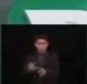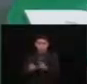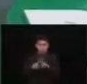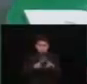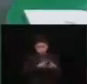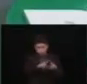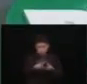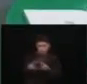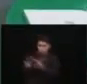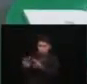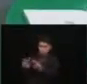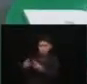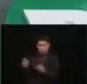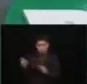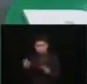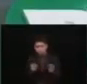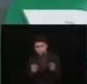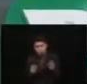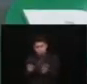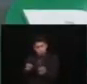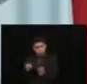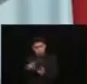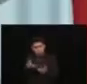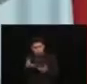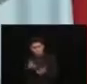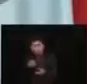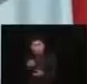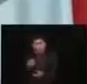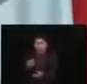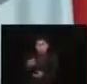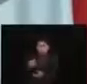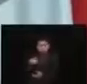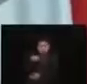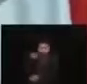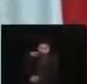cañonazos, de los golpes, de los ataques, esos somos los de a de veras del PRI.